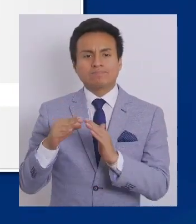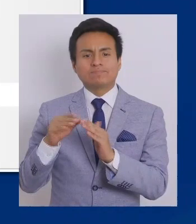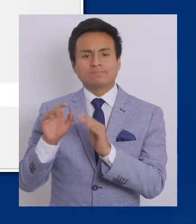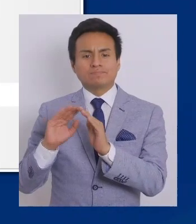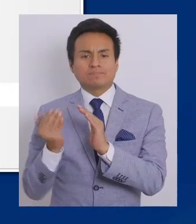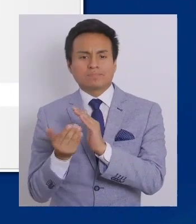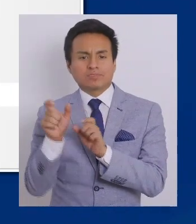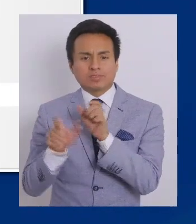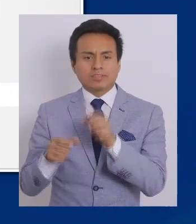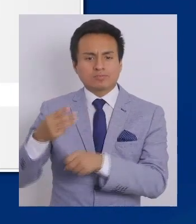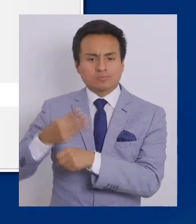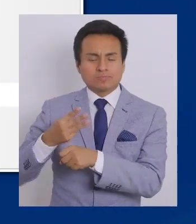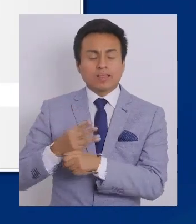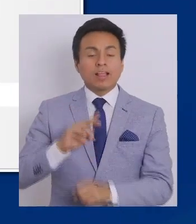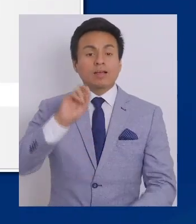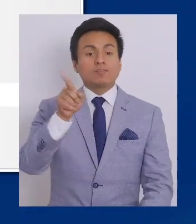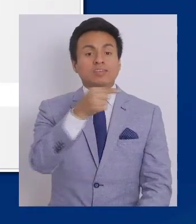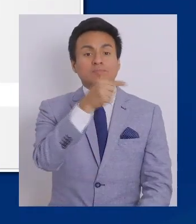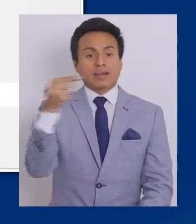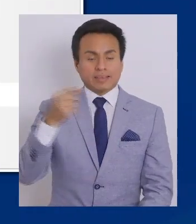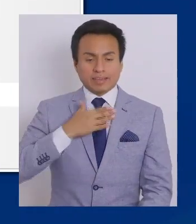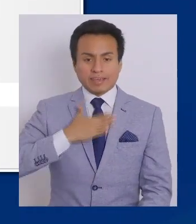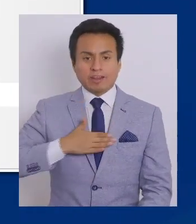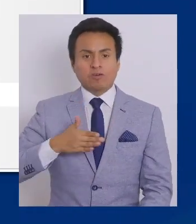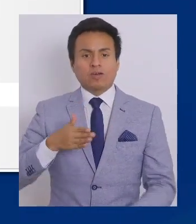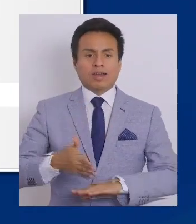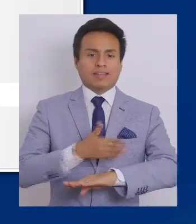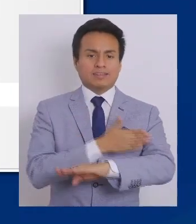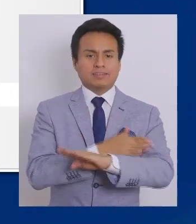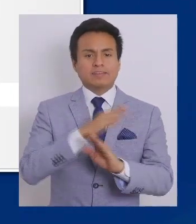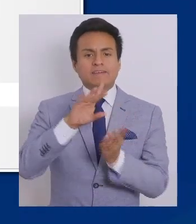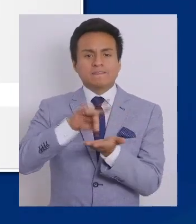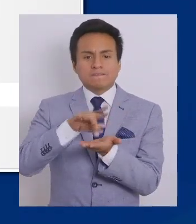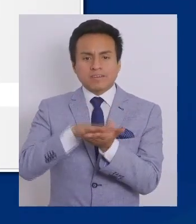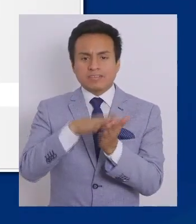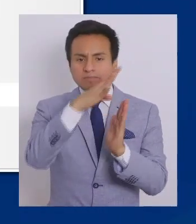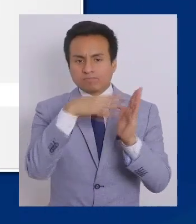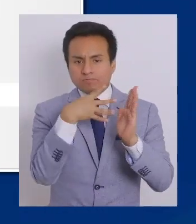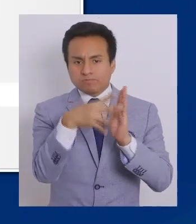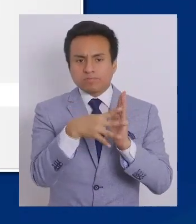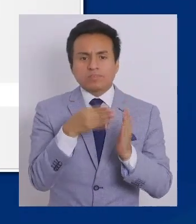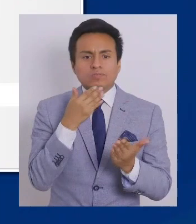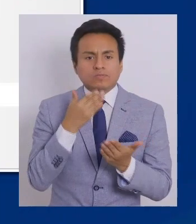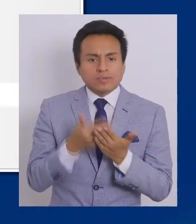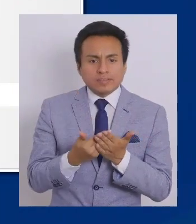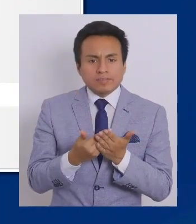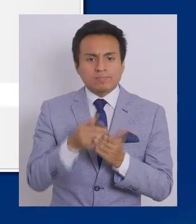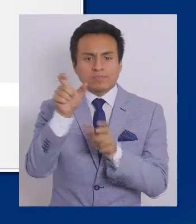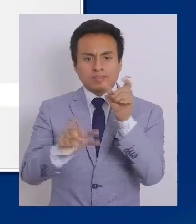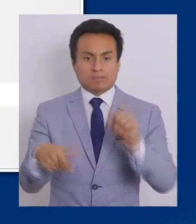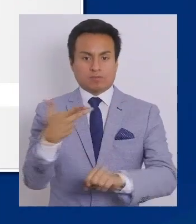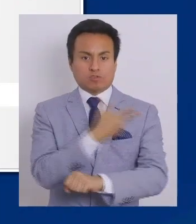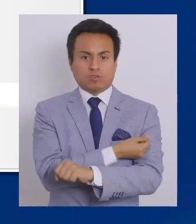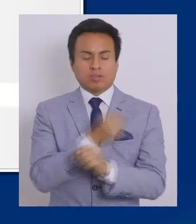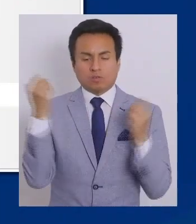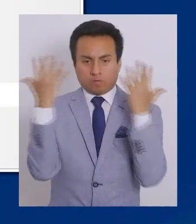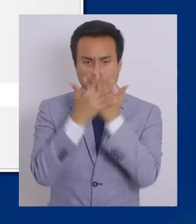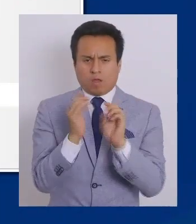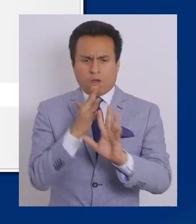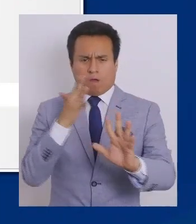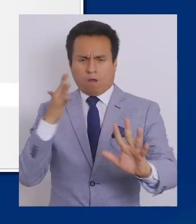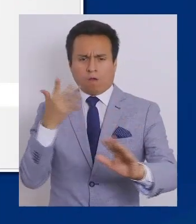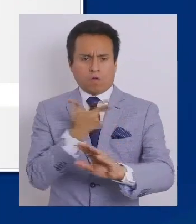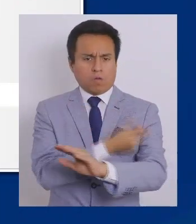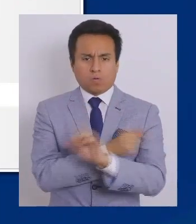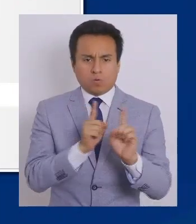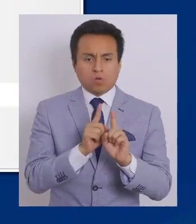la próxima semana quiero inmediatamente adelantar el calendario de vacunación para que no haya atochamientos y la